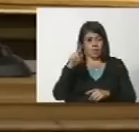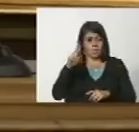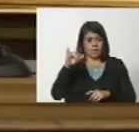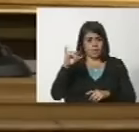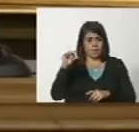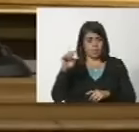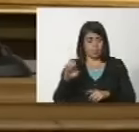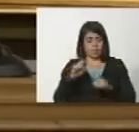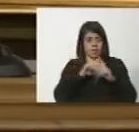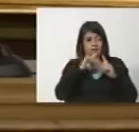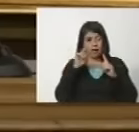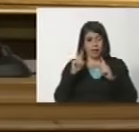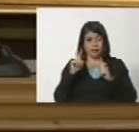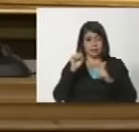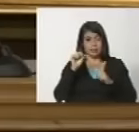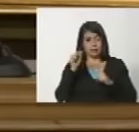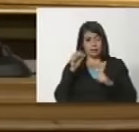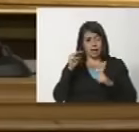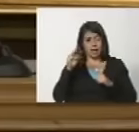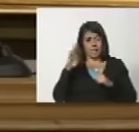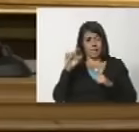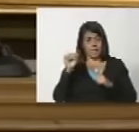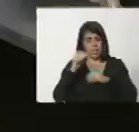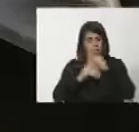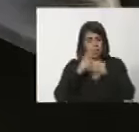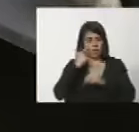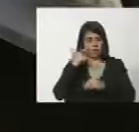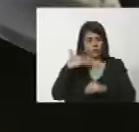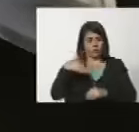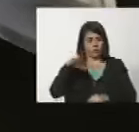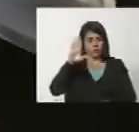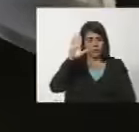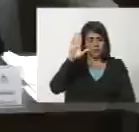la República de Zambia, sírvanse a manifestarlo con la señal de costumbre.